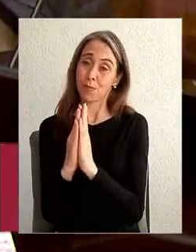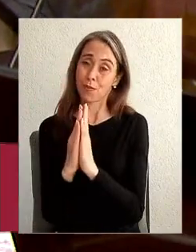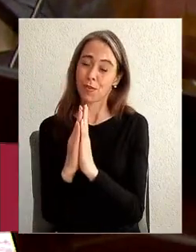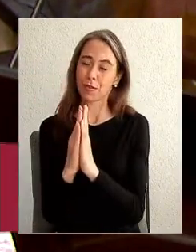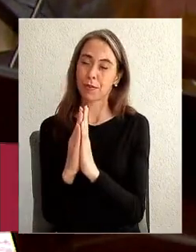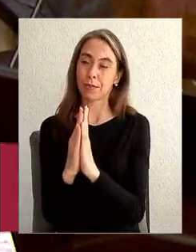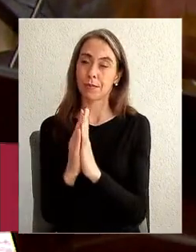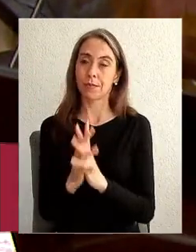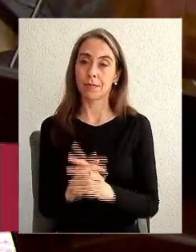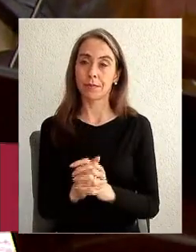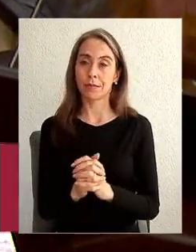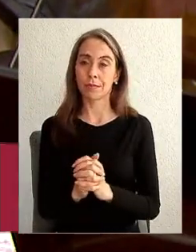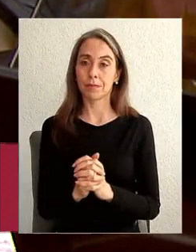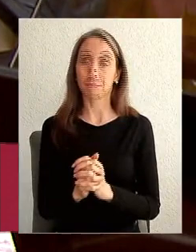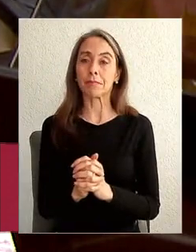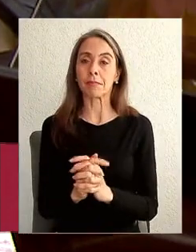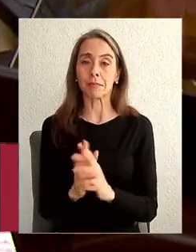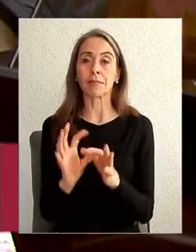Gracias.